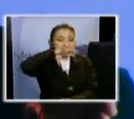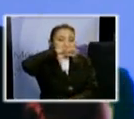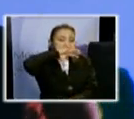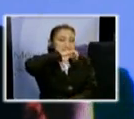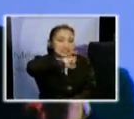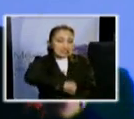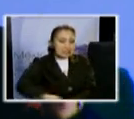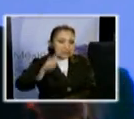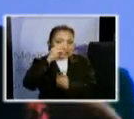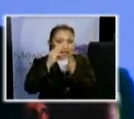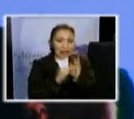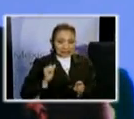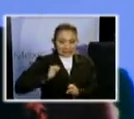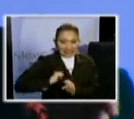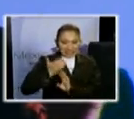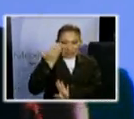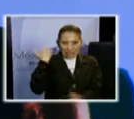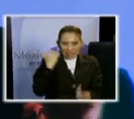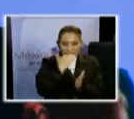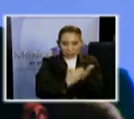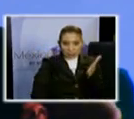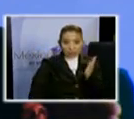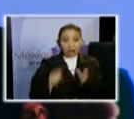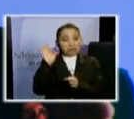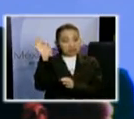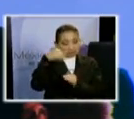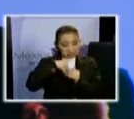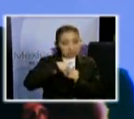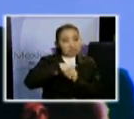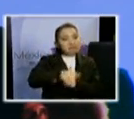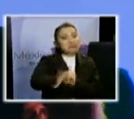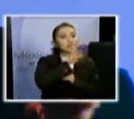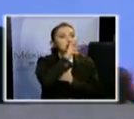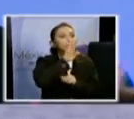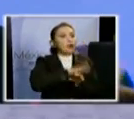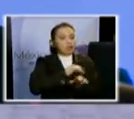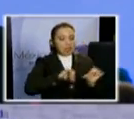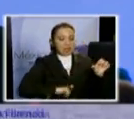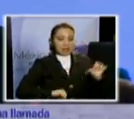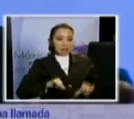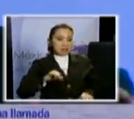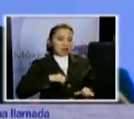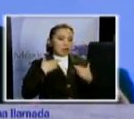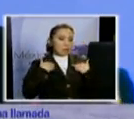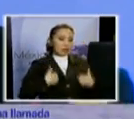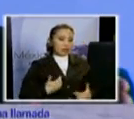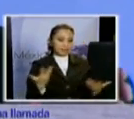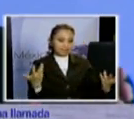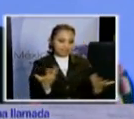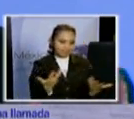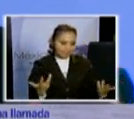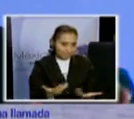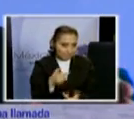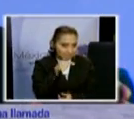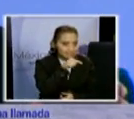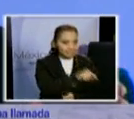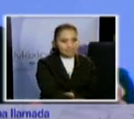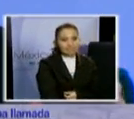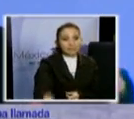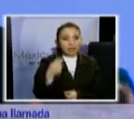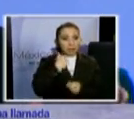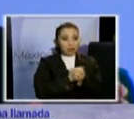se está dando desde mediados del siglo pasado sea extremadamente posible que sea resultado de las acciones humanas. Y cuando hablamos del